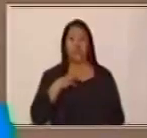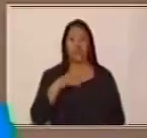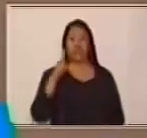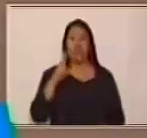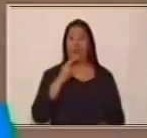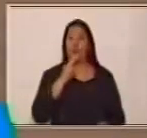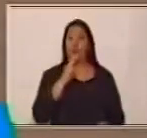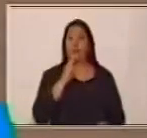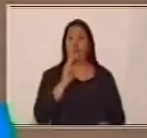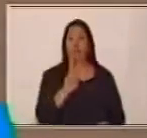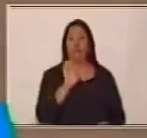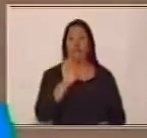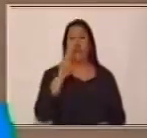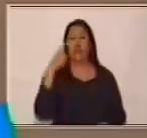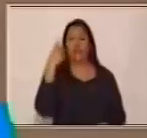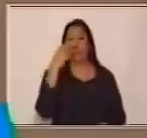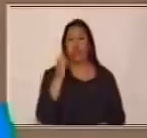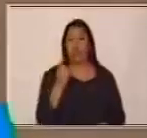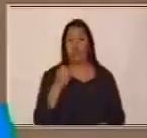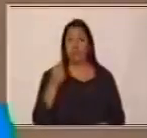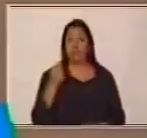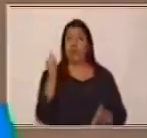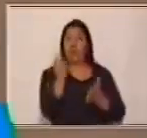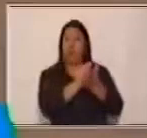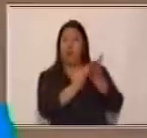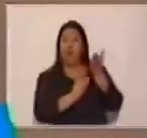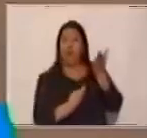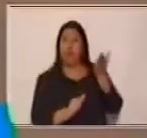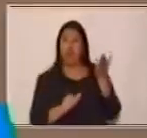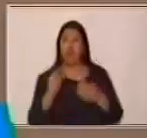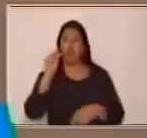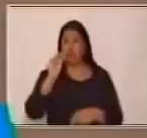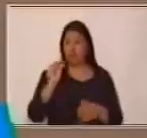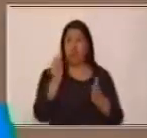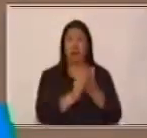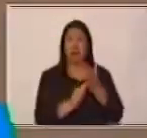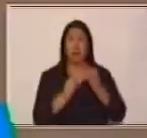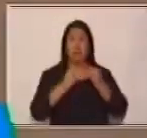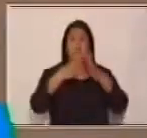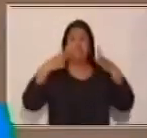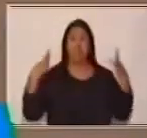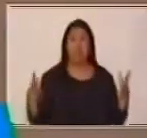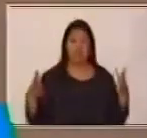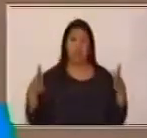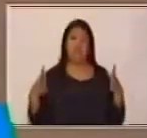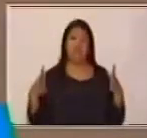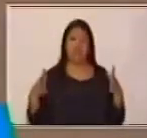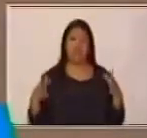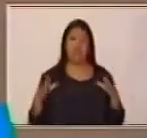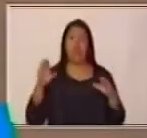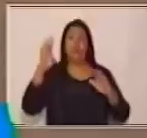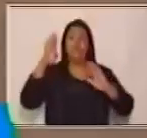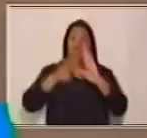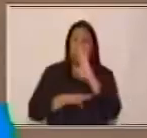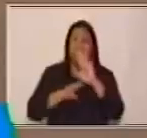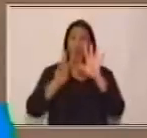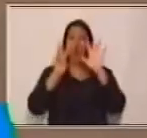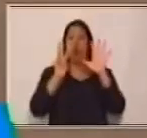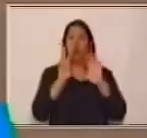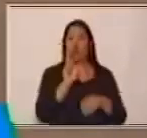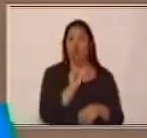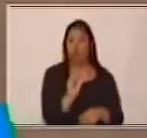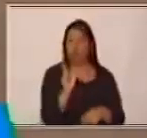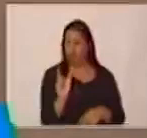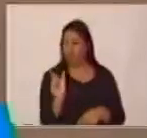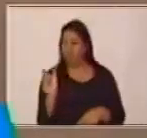menor. Arte menor podríamos decir como una lluvia, menos de 8 sílabas, y arte mayor, más